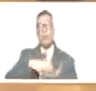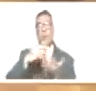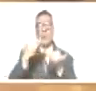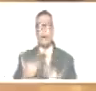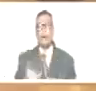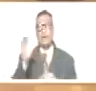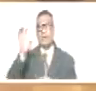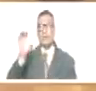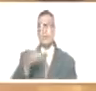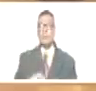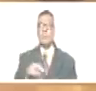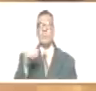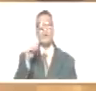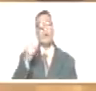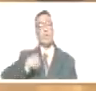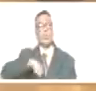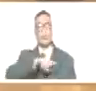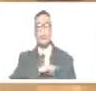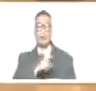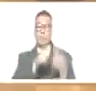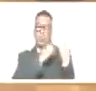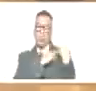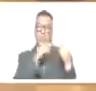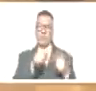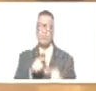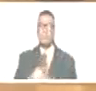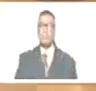lo asumimos nosotros.